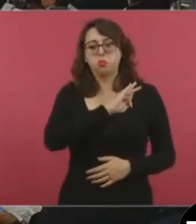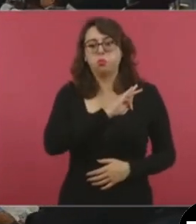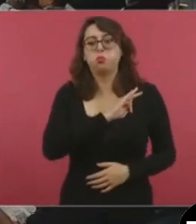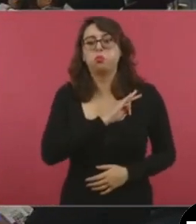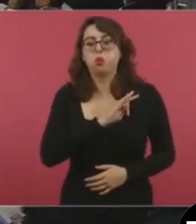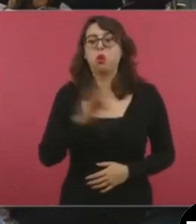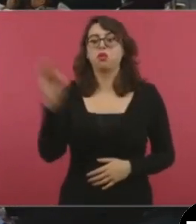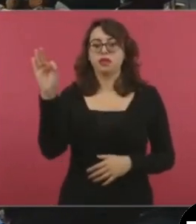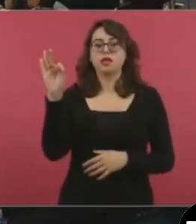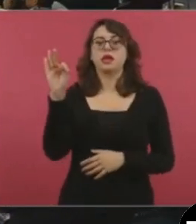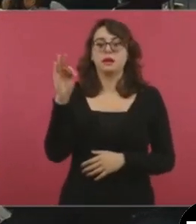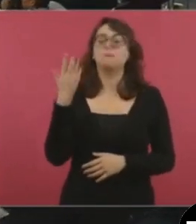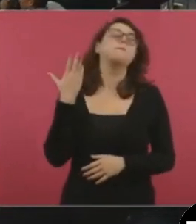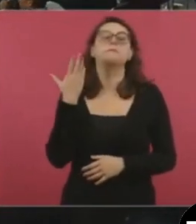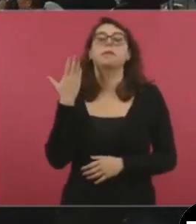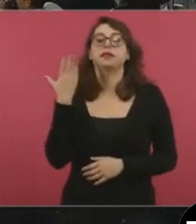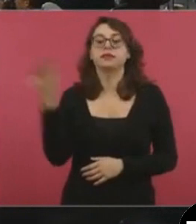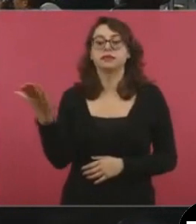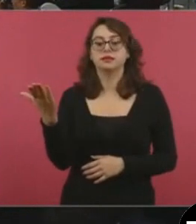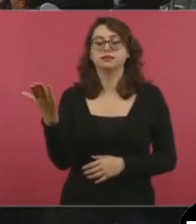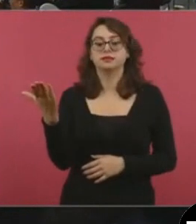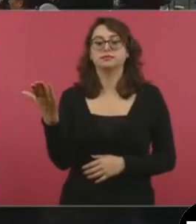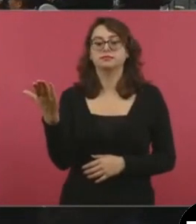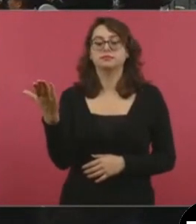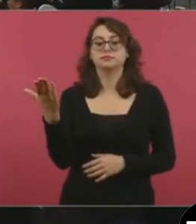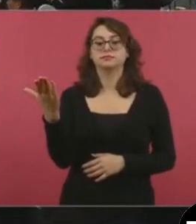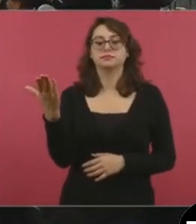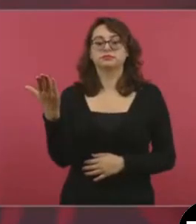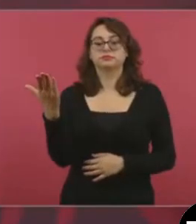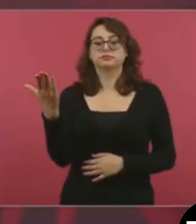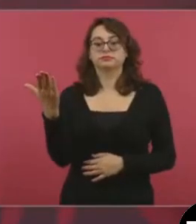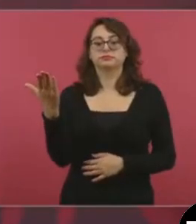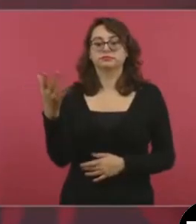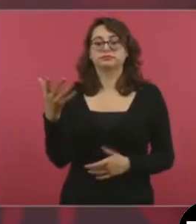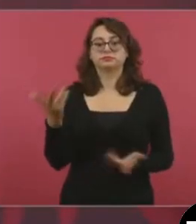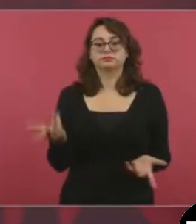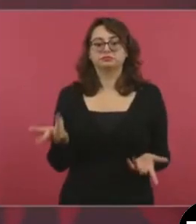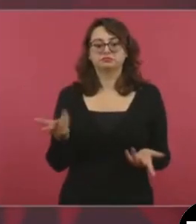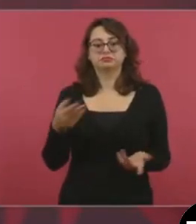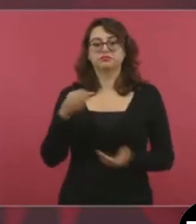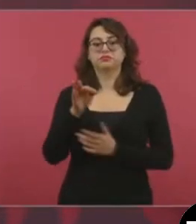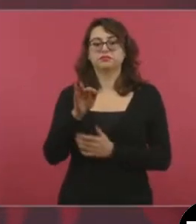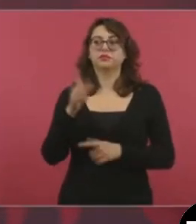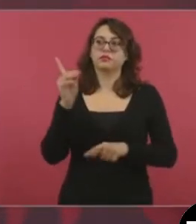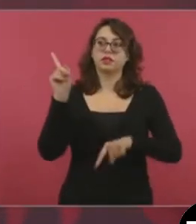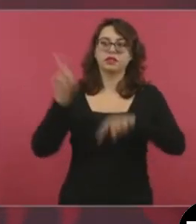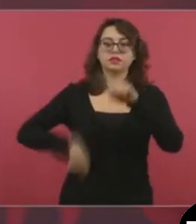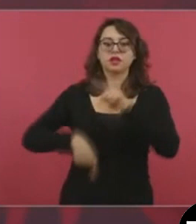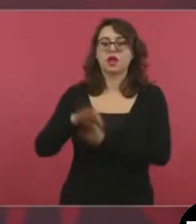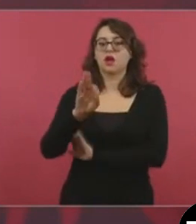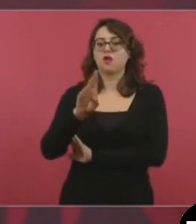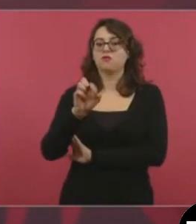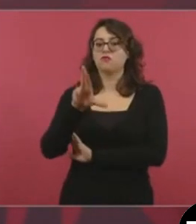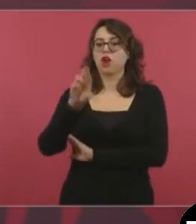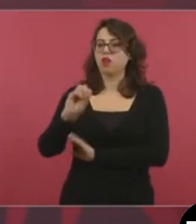desafuero y tengo elementos, pero no